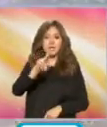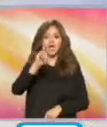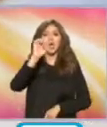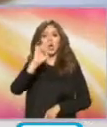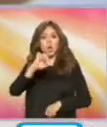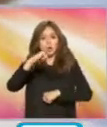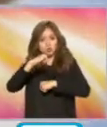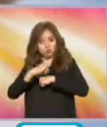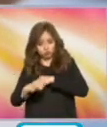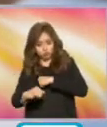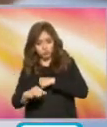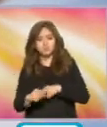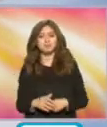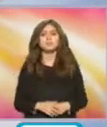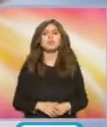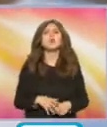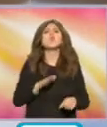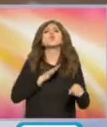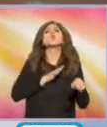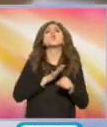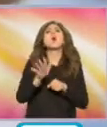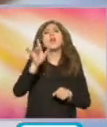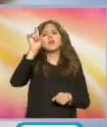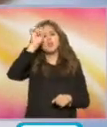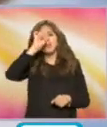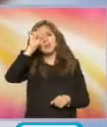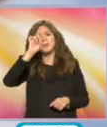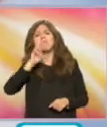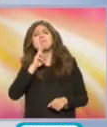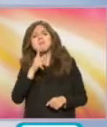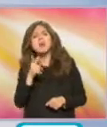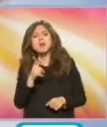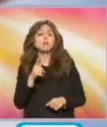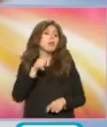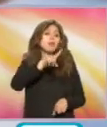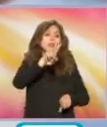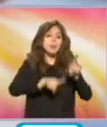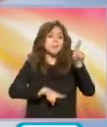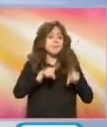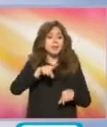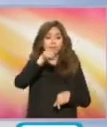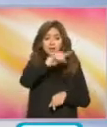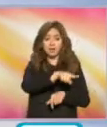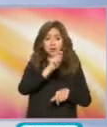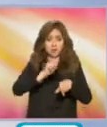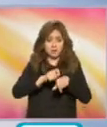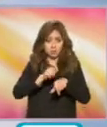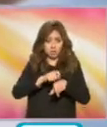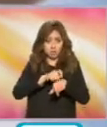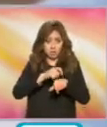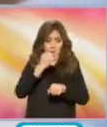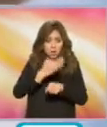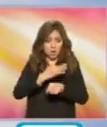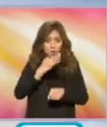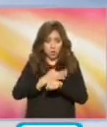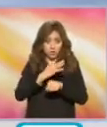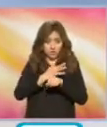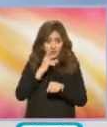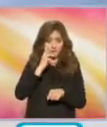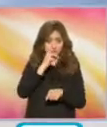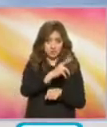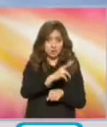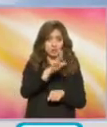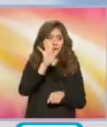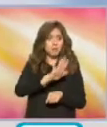es la recomendable o cuál es la diferencia? Dependiendo de las características del tatuaje. Lo que estamos viendo en pantalla, por ejemplo. ¿Eso es un láser? Ese